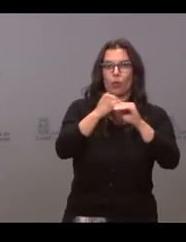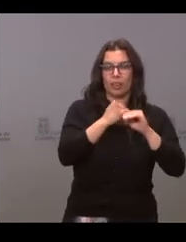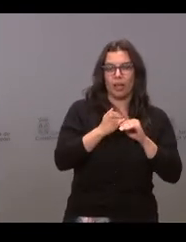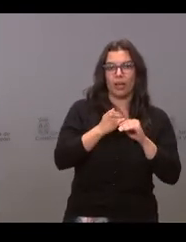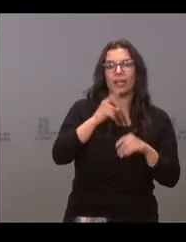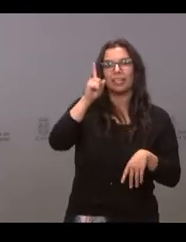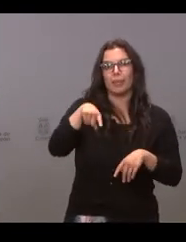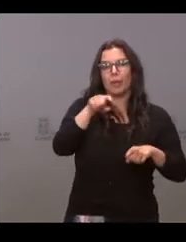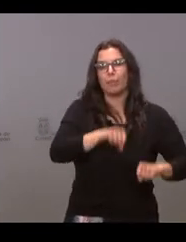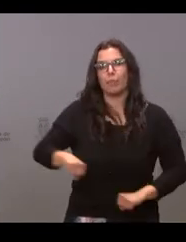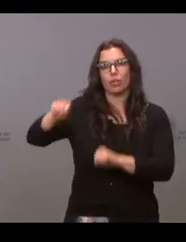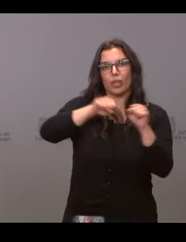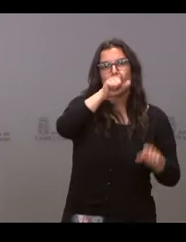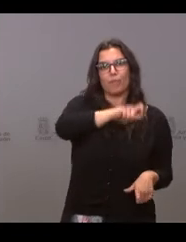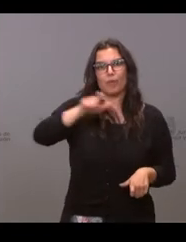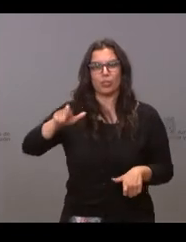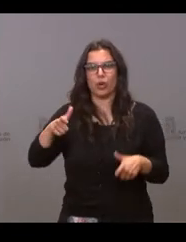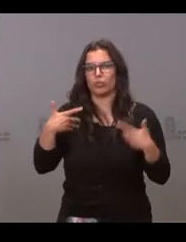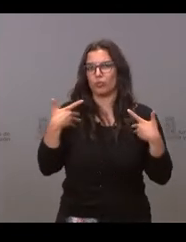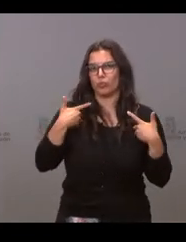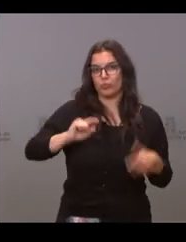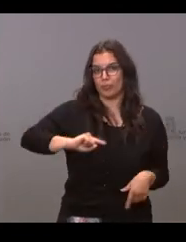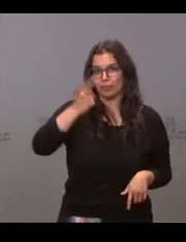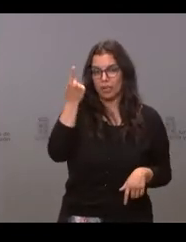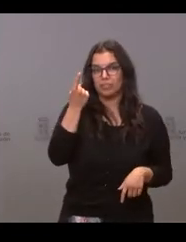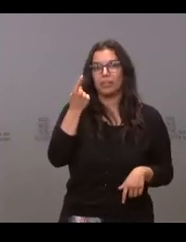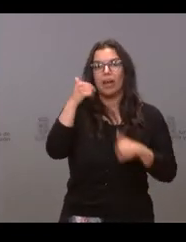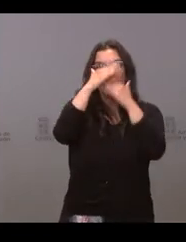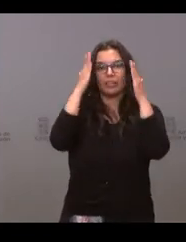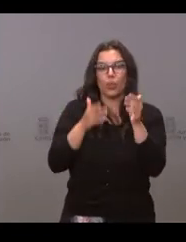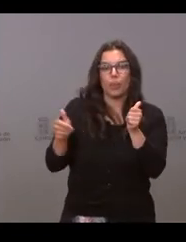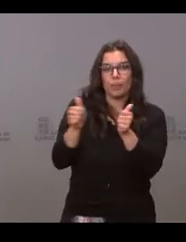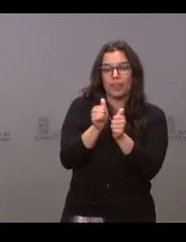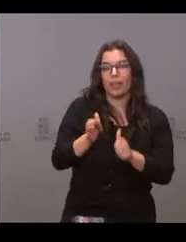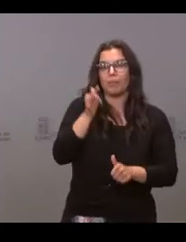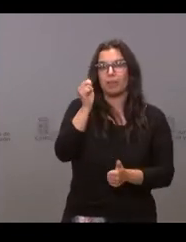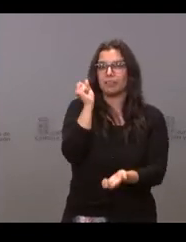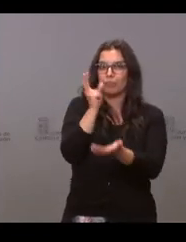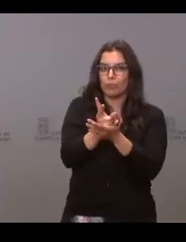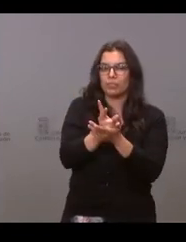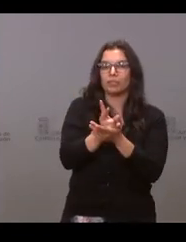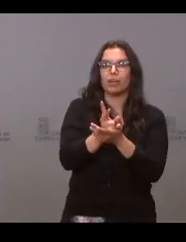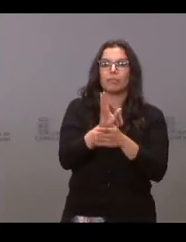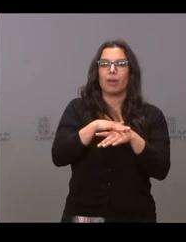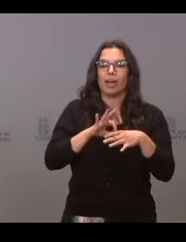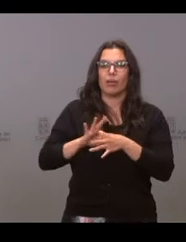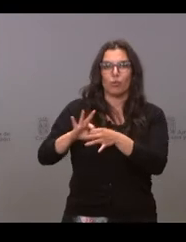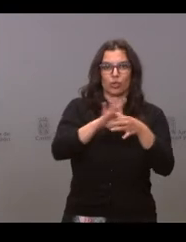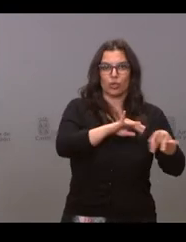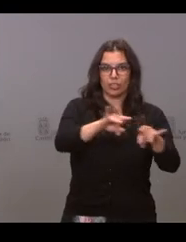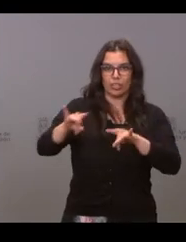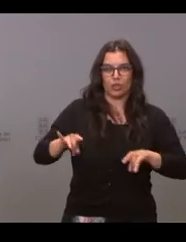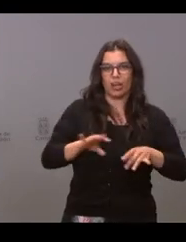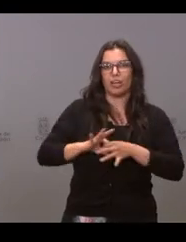desde la protección de las personas más vulnerables la atención a la dependencia y la apuesta por la cohesión territorial y